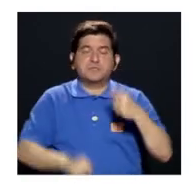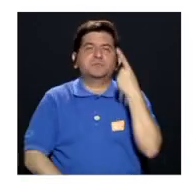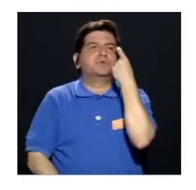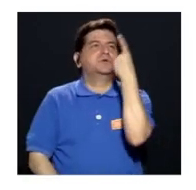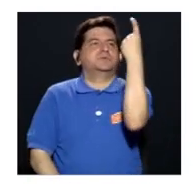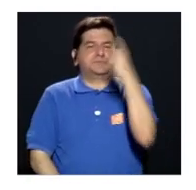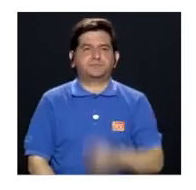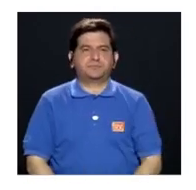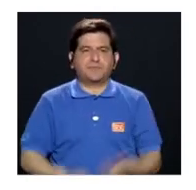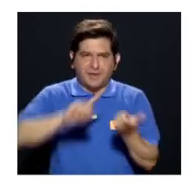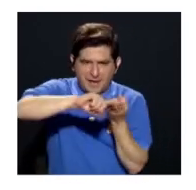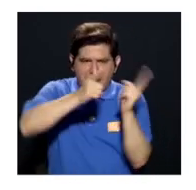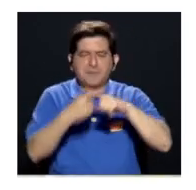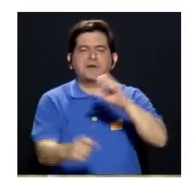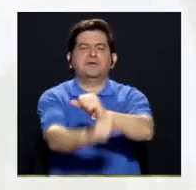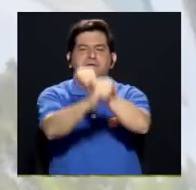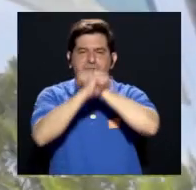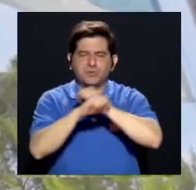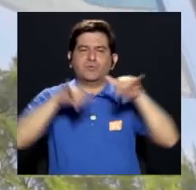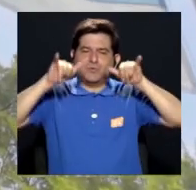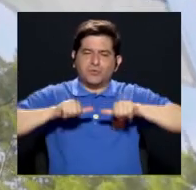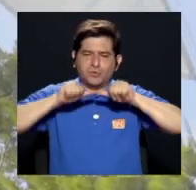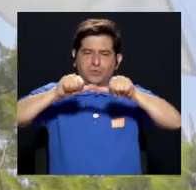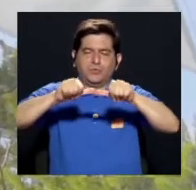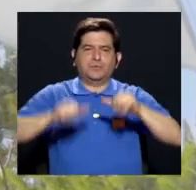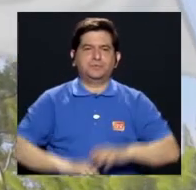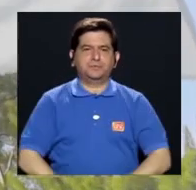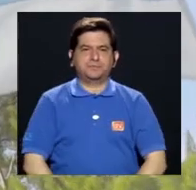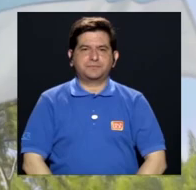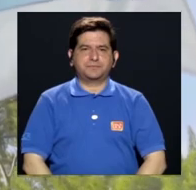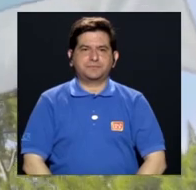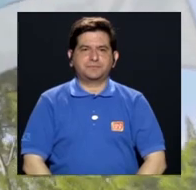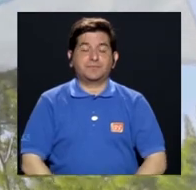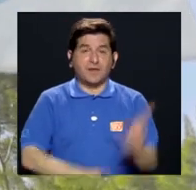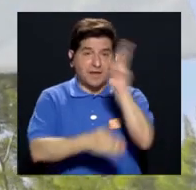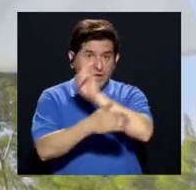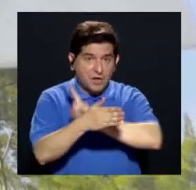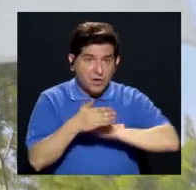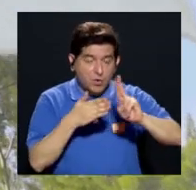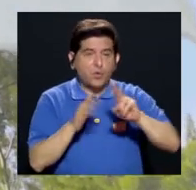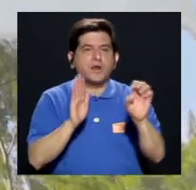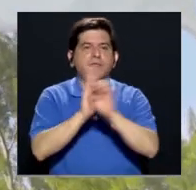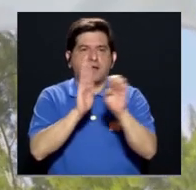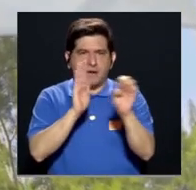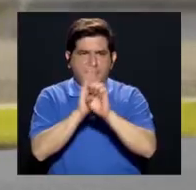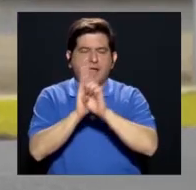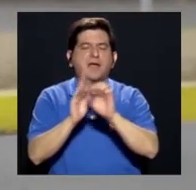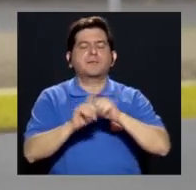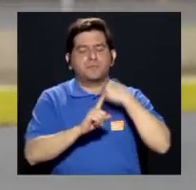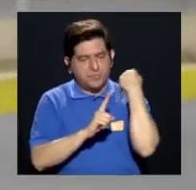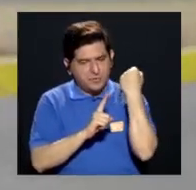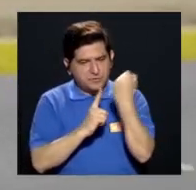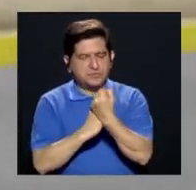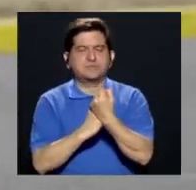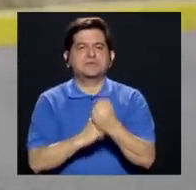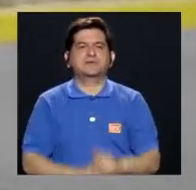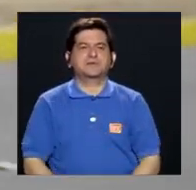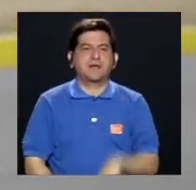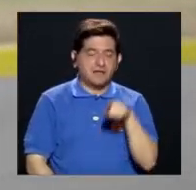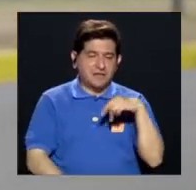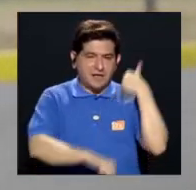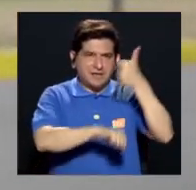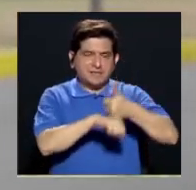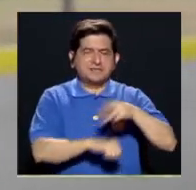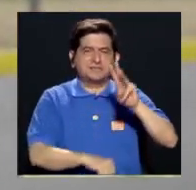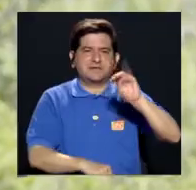aspirar, amigable, seguro y sostenible. La universidad es un ejemplo para la sociedad. Con esta creación